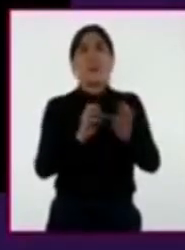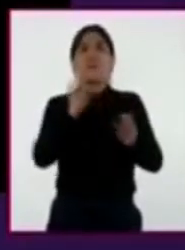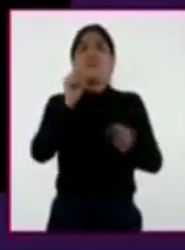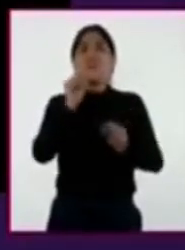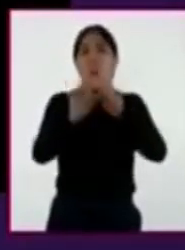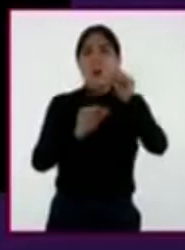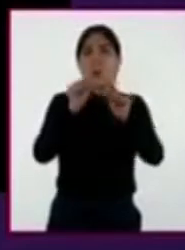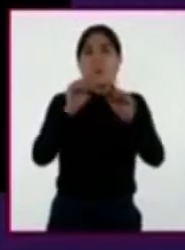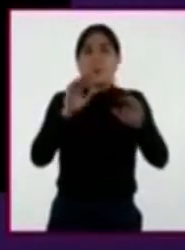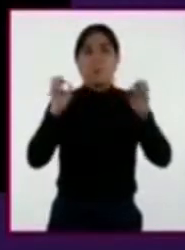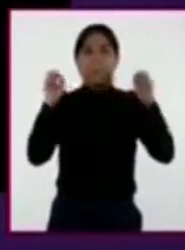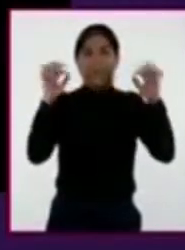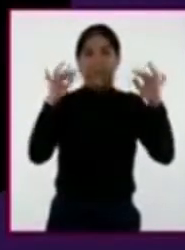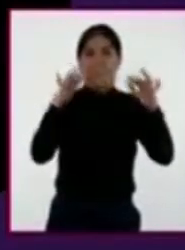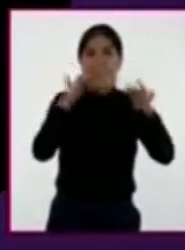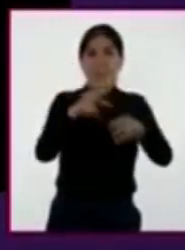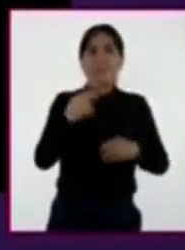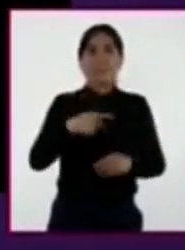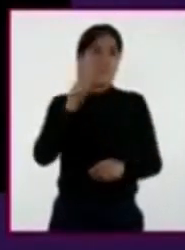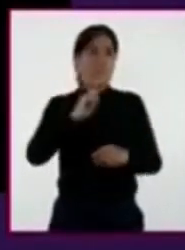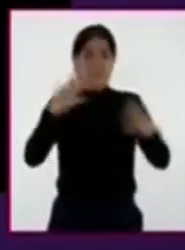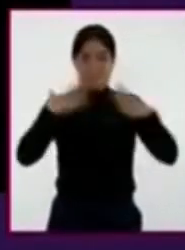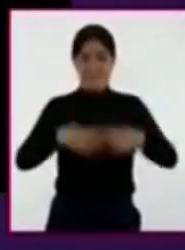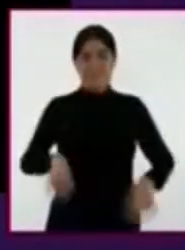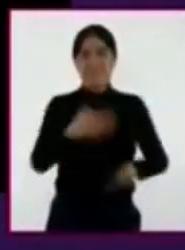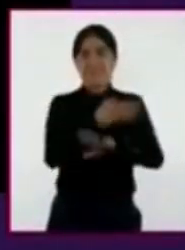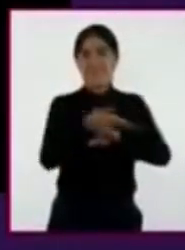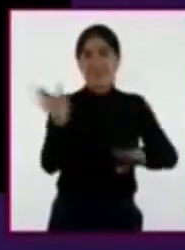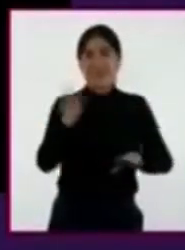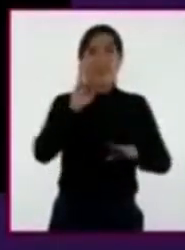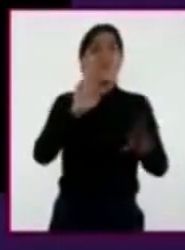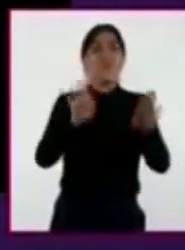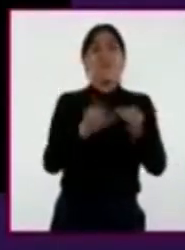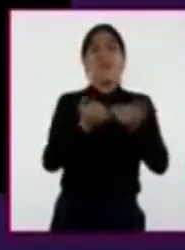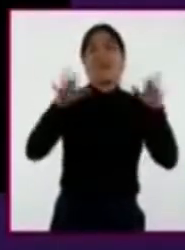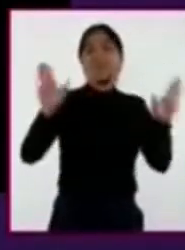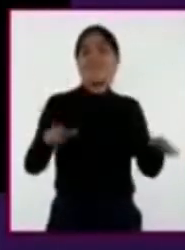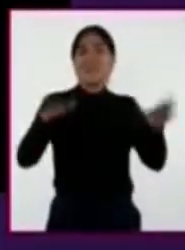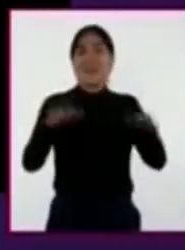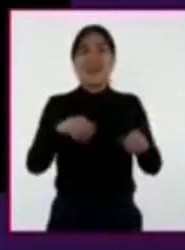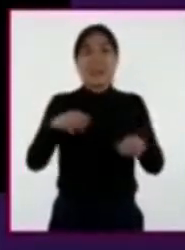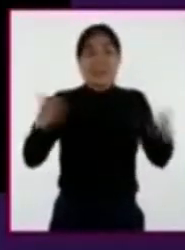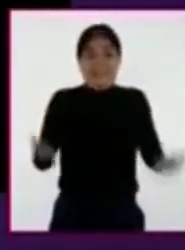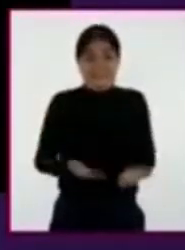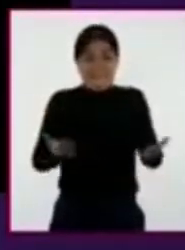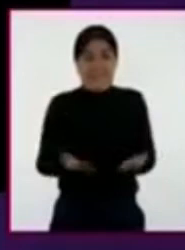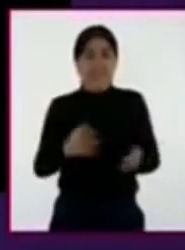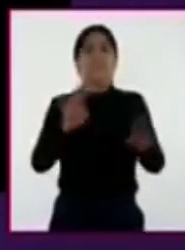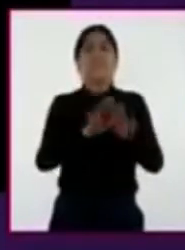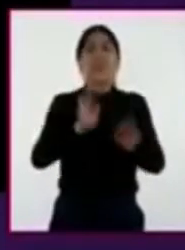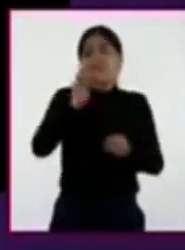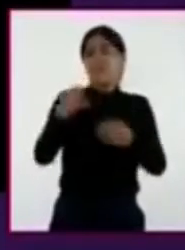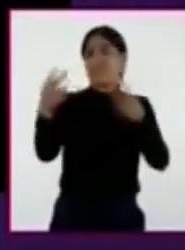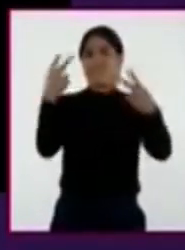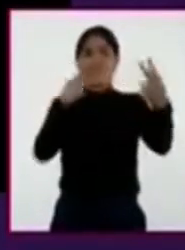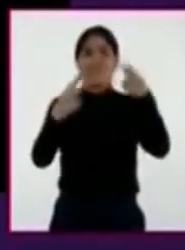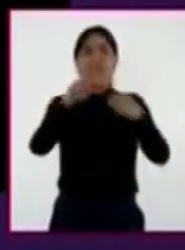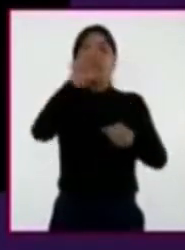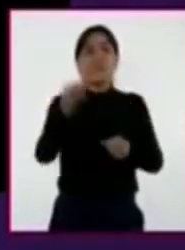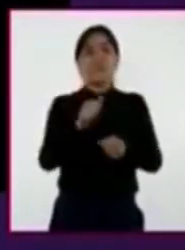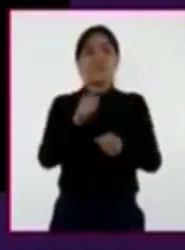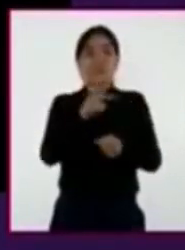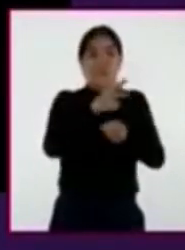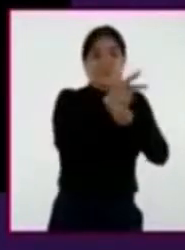en torno a una mujer con una vestidura blanca que vuela y empieza a bailar deja que la vean y después agarra la cámara y